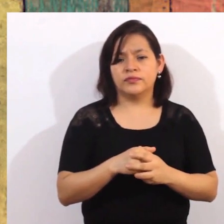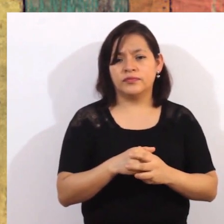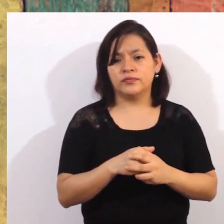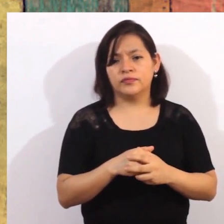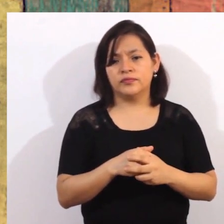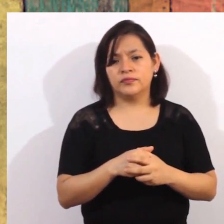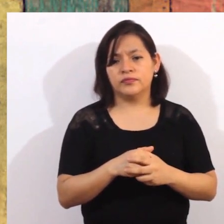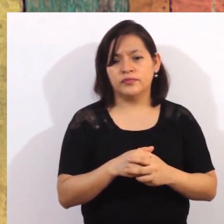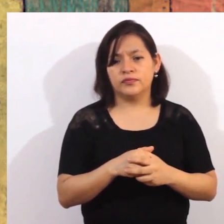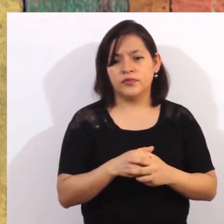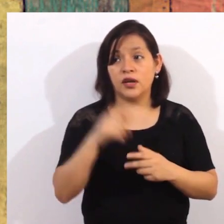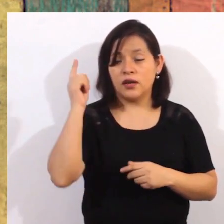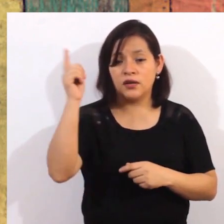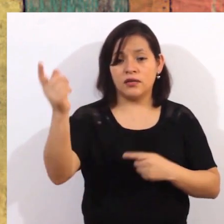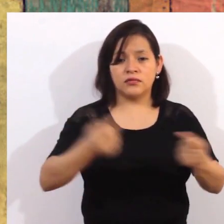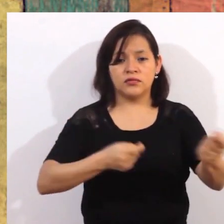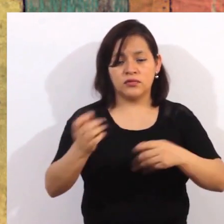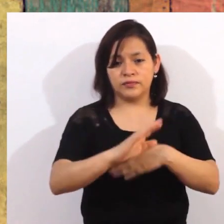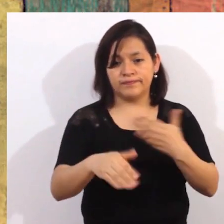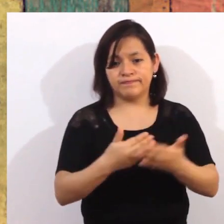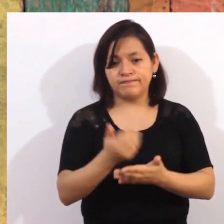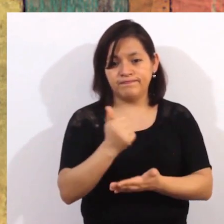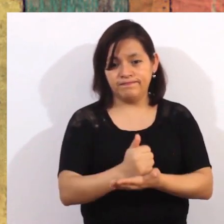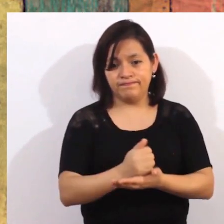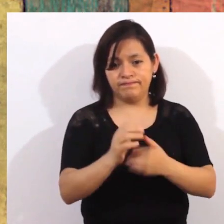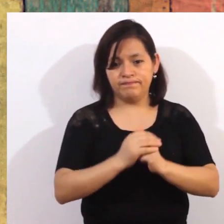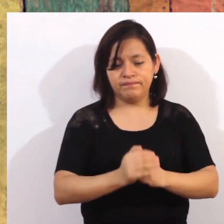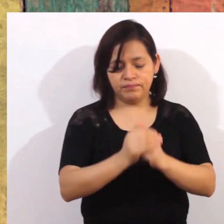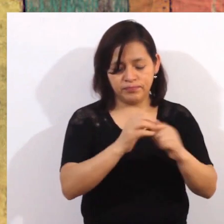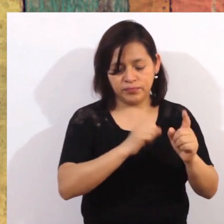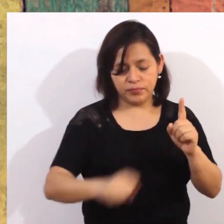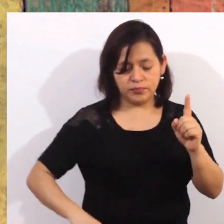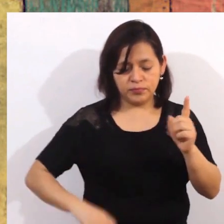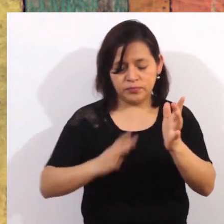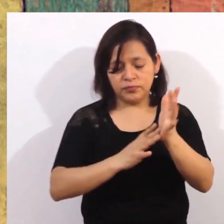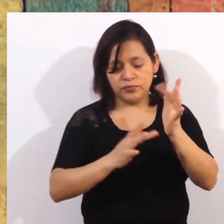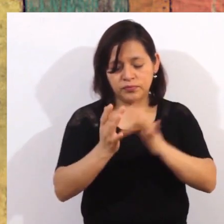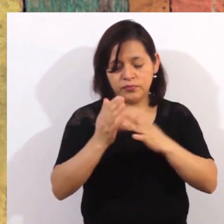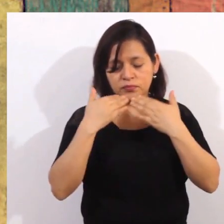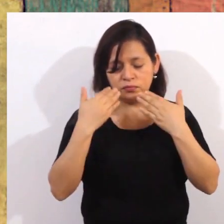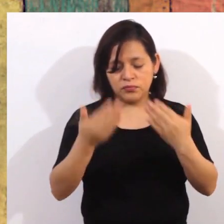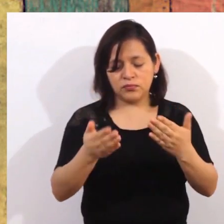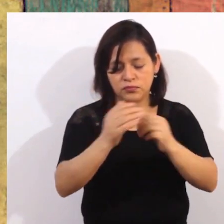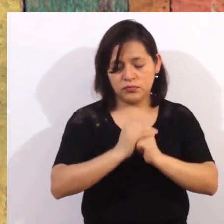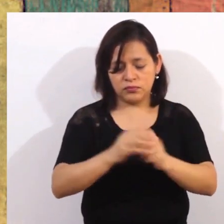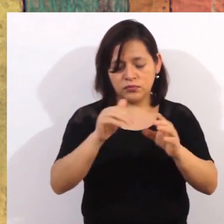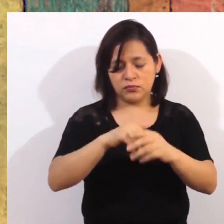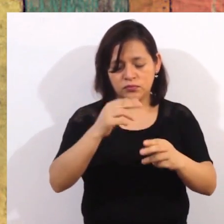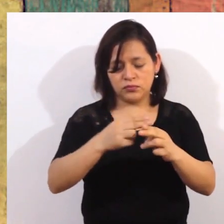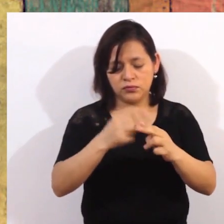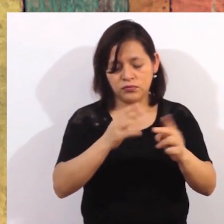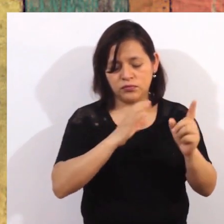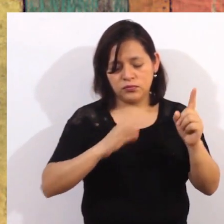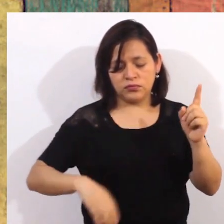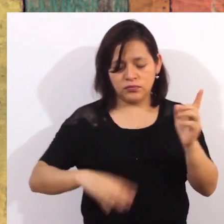turbulentos a veces. Él controla todo. Oremos. Señor, te damos gracias. Oramos en el nombre de Cristo